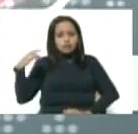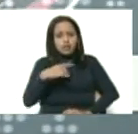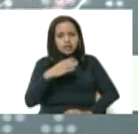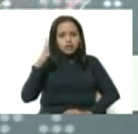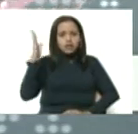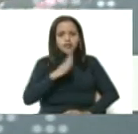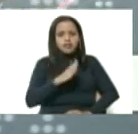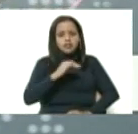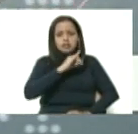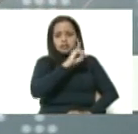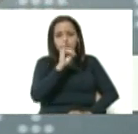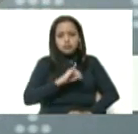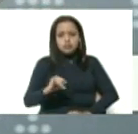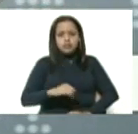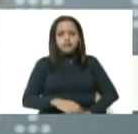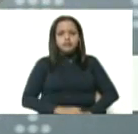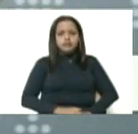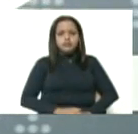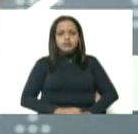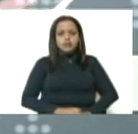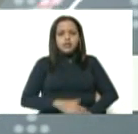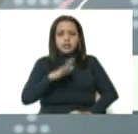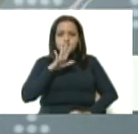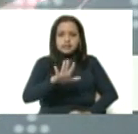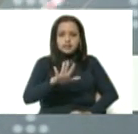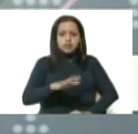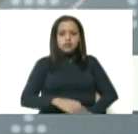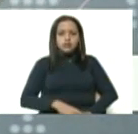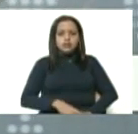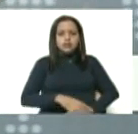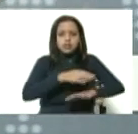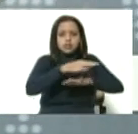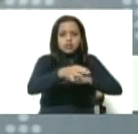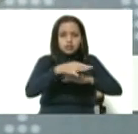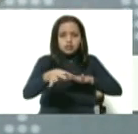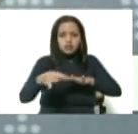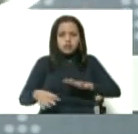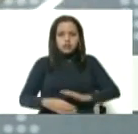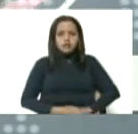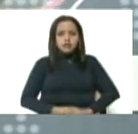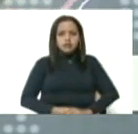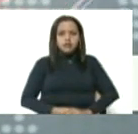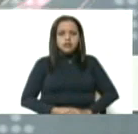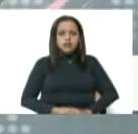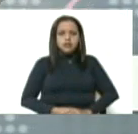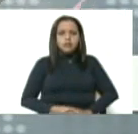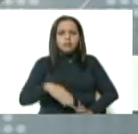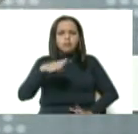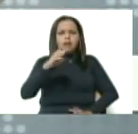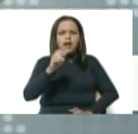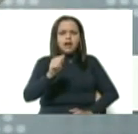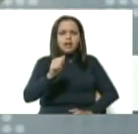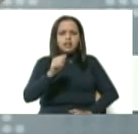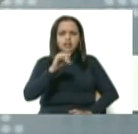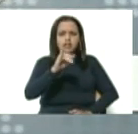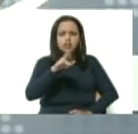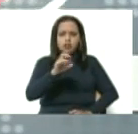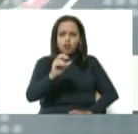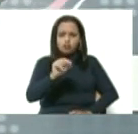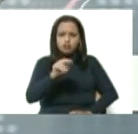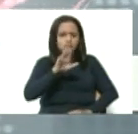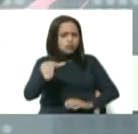estado de Zulia. Cinco casos son del municipio Mauroa. Todos son trabajadores de una